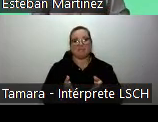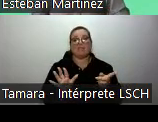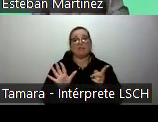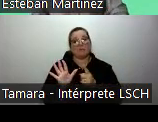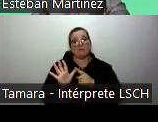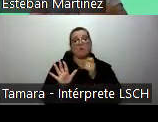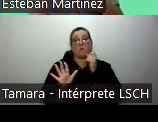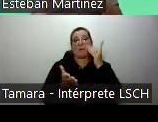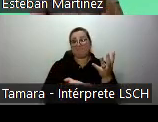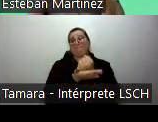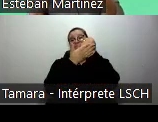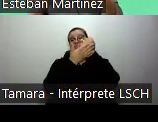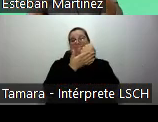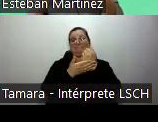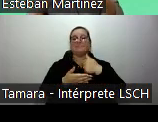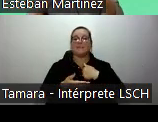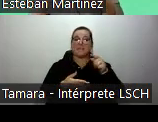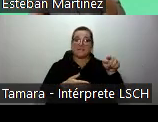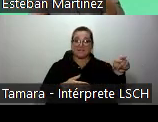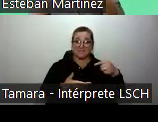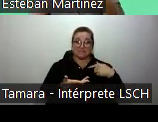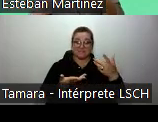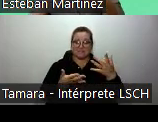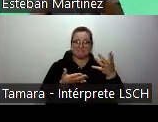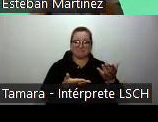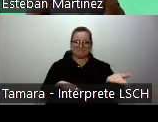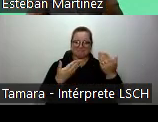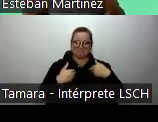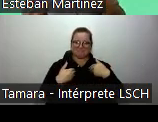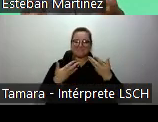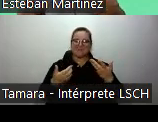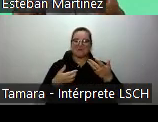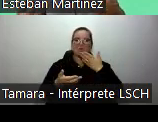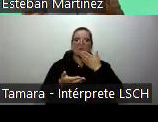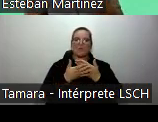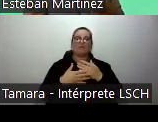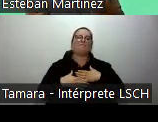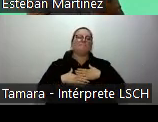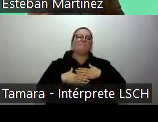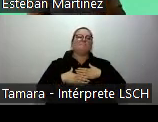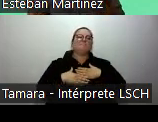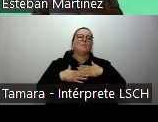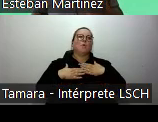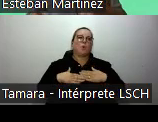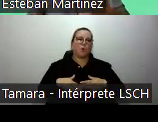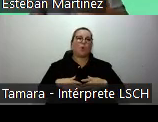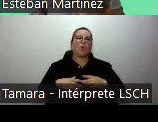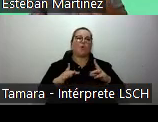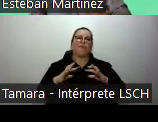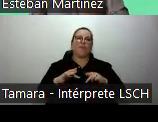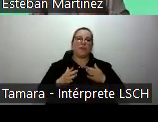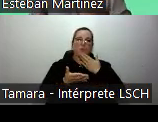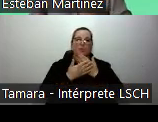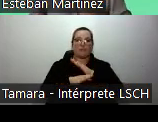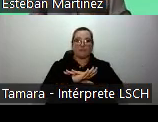las recompensas las recompensas es algo que te da eh una cierta gratitud en el cuerpo eh una vez terminas tu hábito de